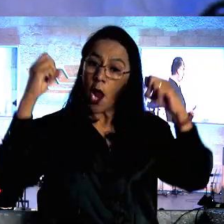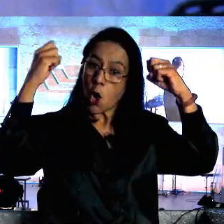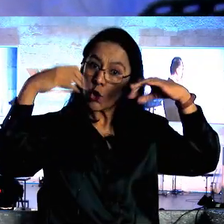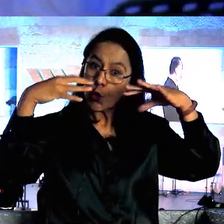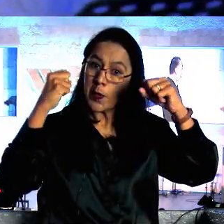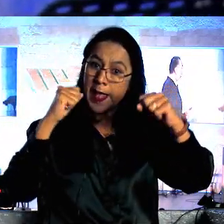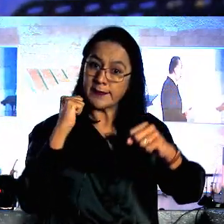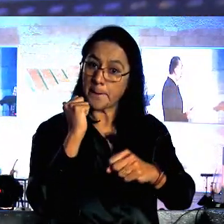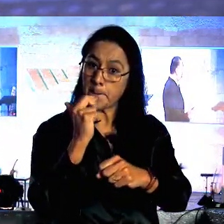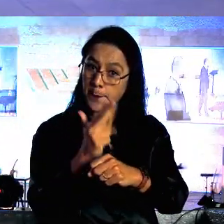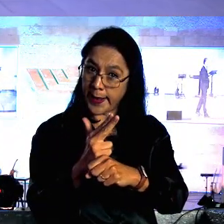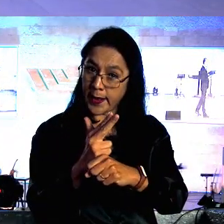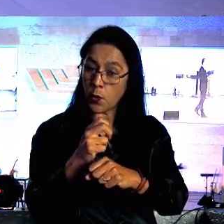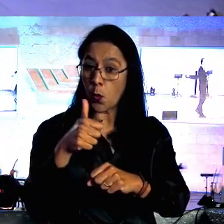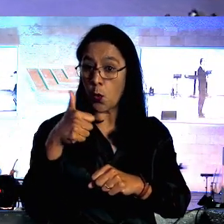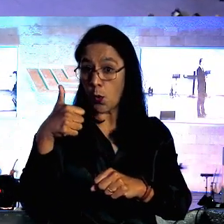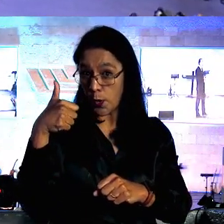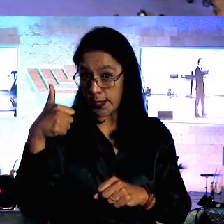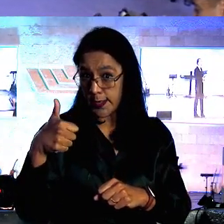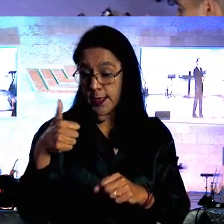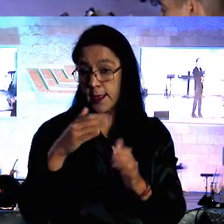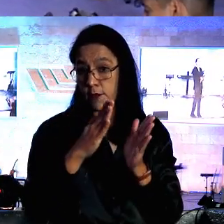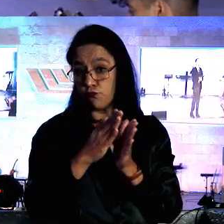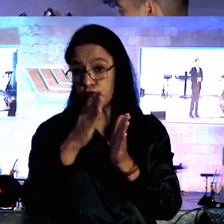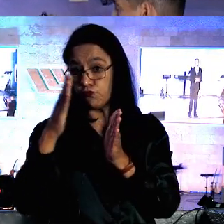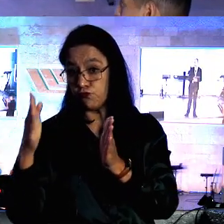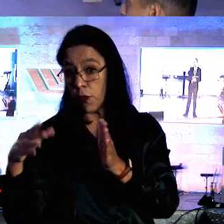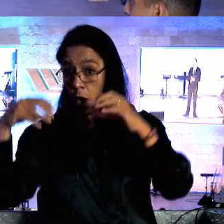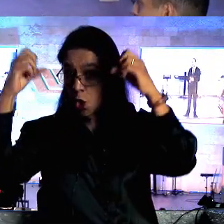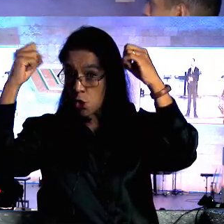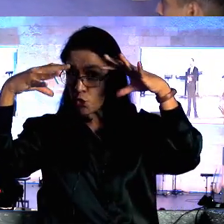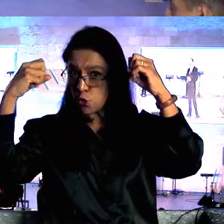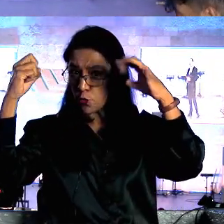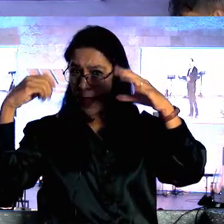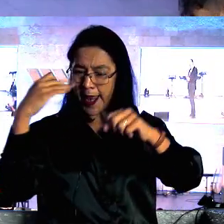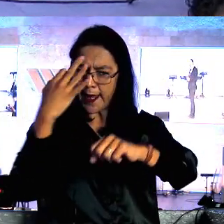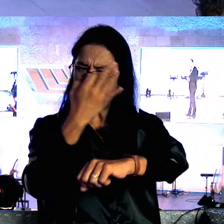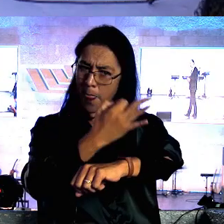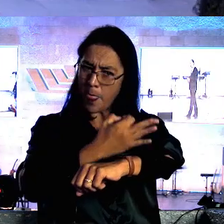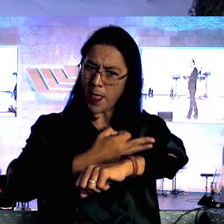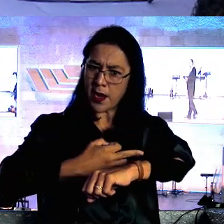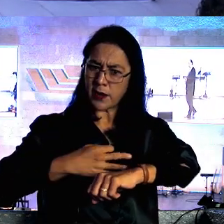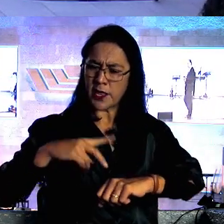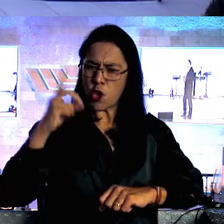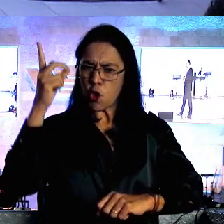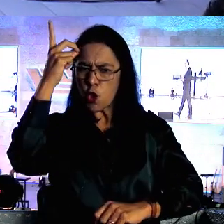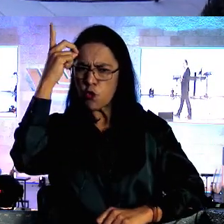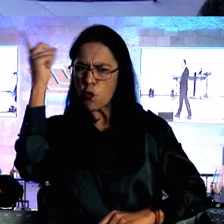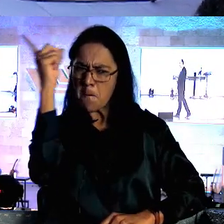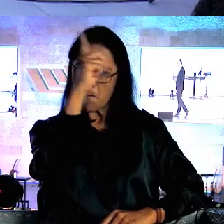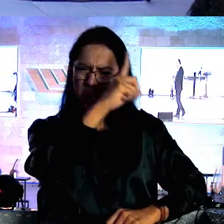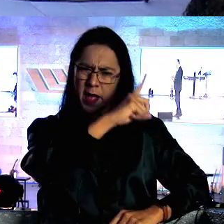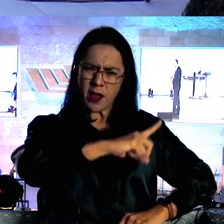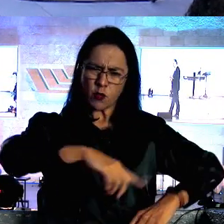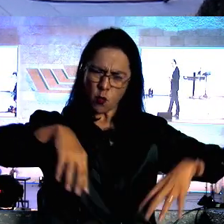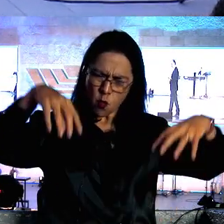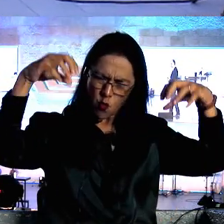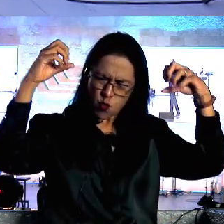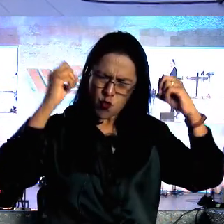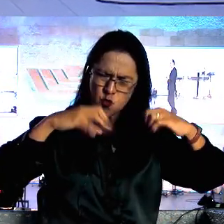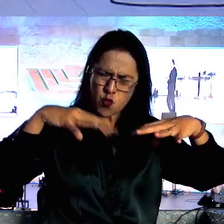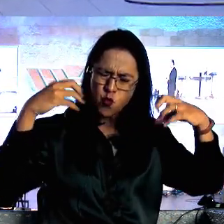tardía. Y Dios envió tal cantidad de agua, tal cantidad de agua, a través de la lluvia,